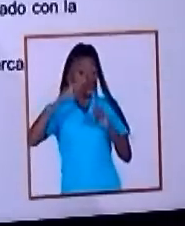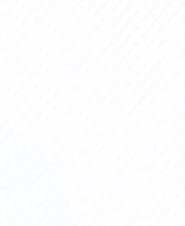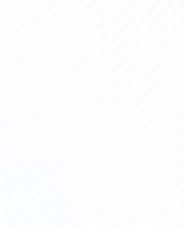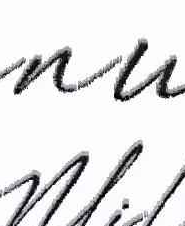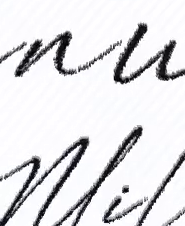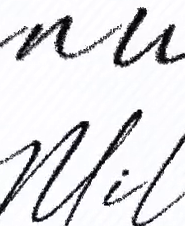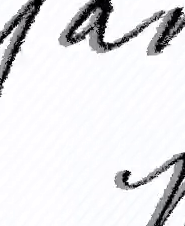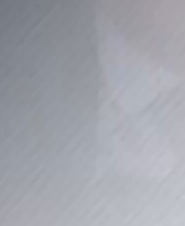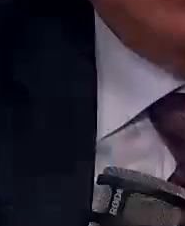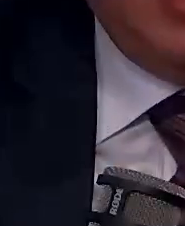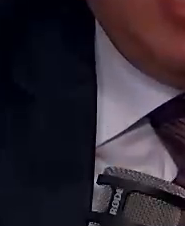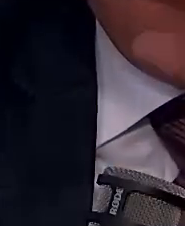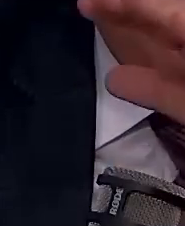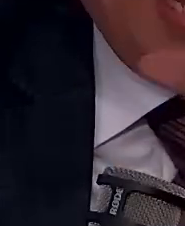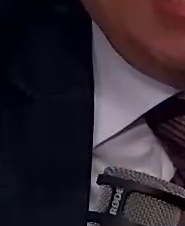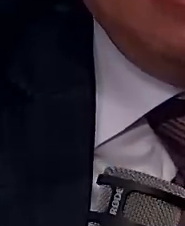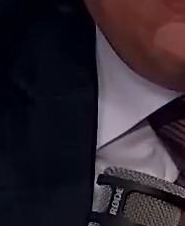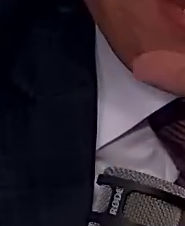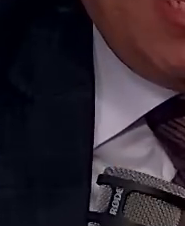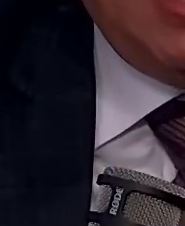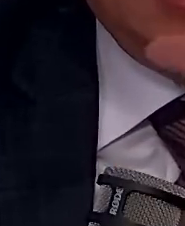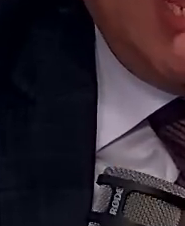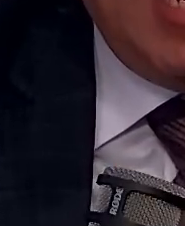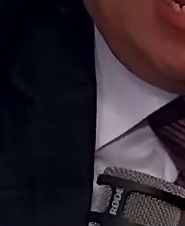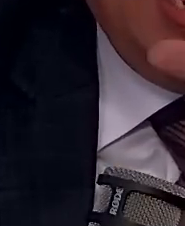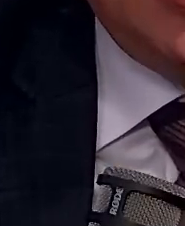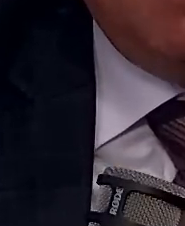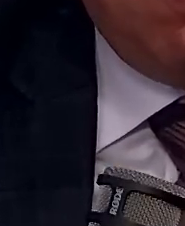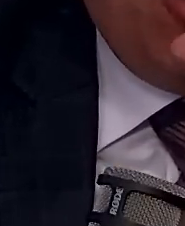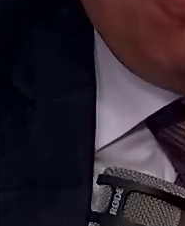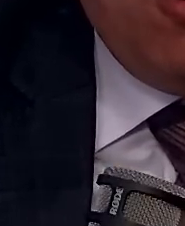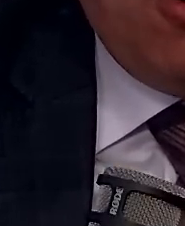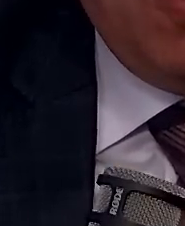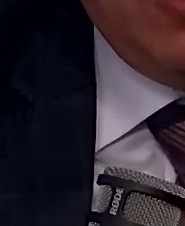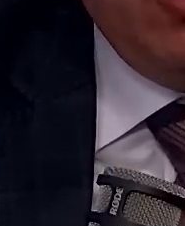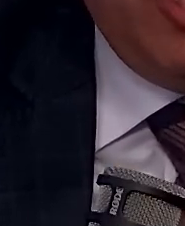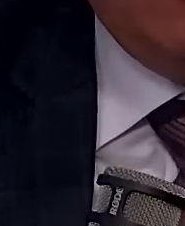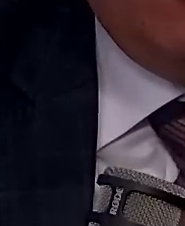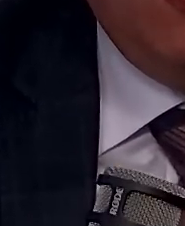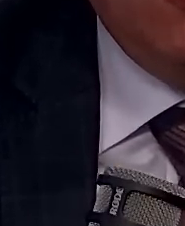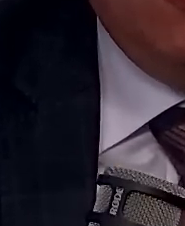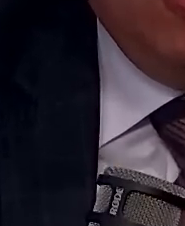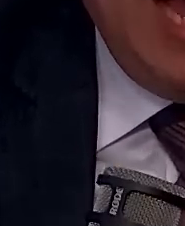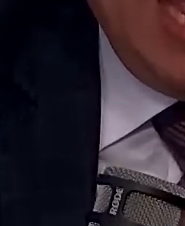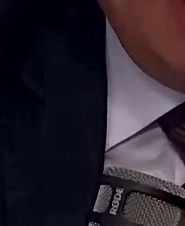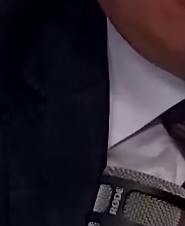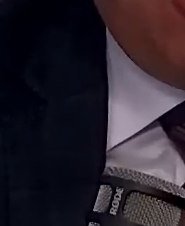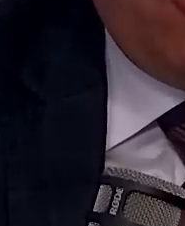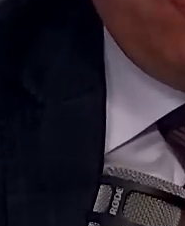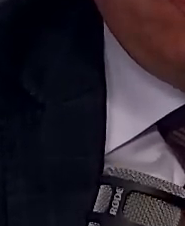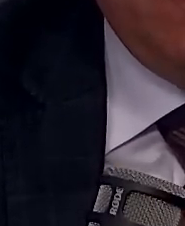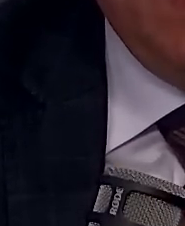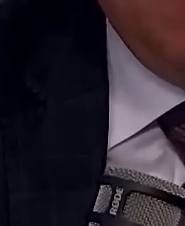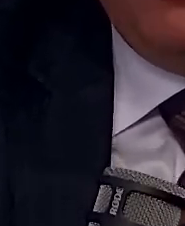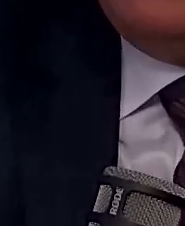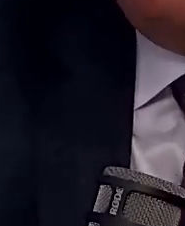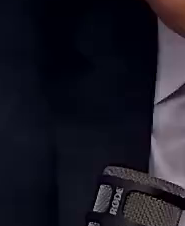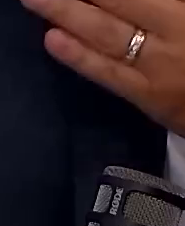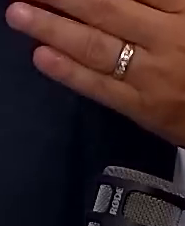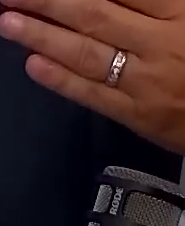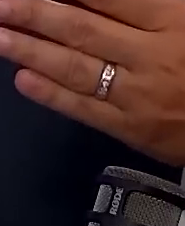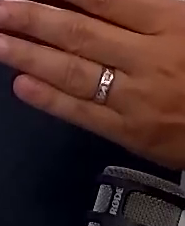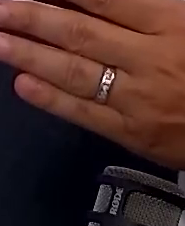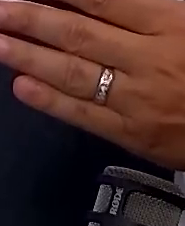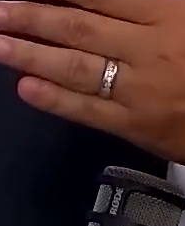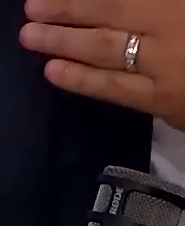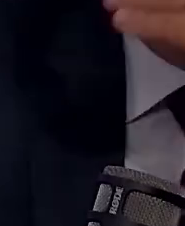los concepto que tenemos si tiene vaca te van a quitar la leche en polvo de tu hijo oían esto pero nada más hay